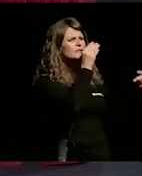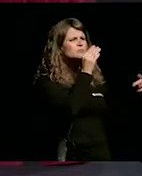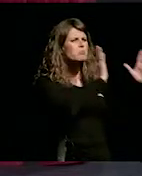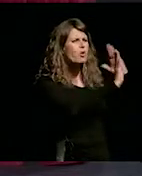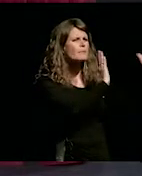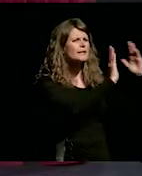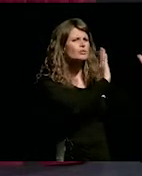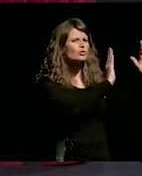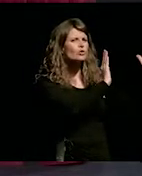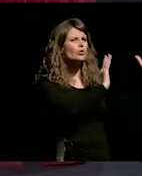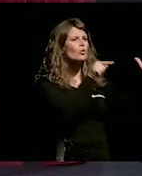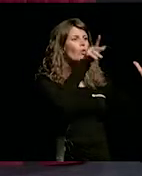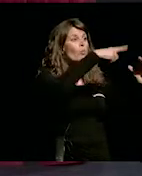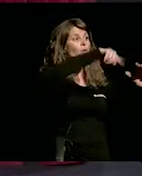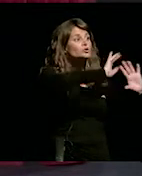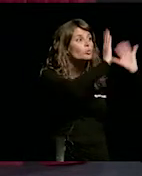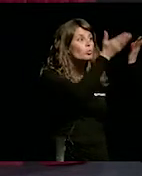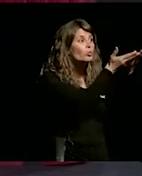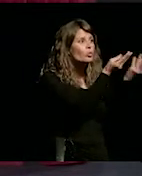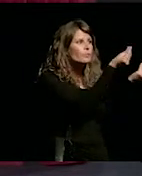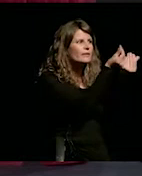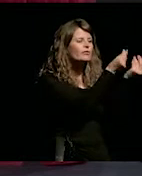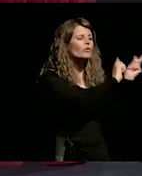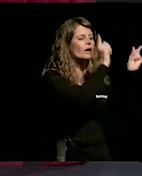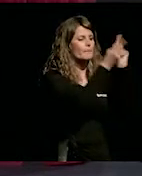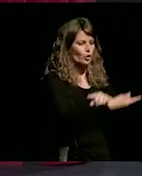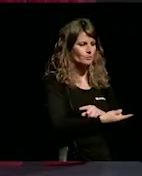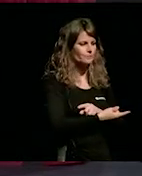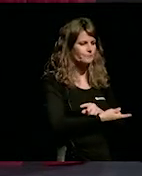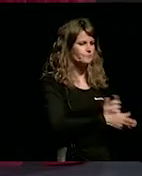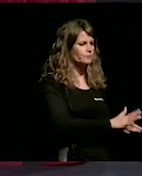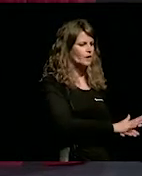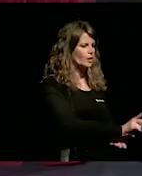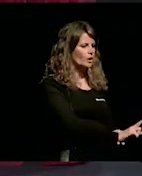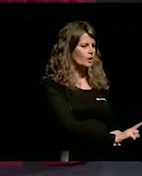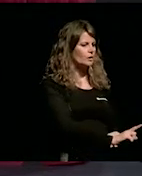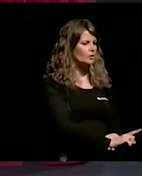momento en el que vuestro mundo cambió, vuestra percepción del mundo cambió.